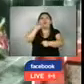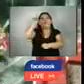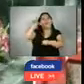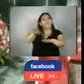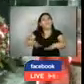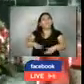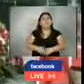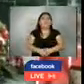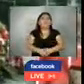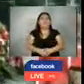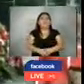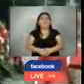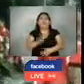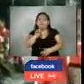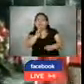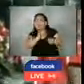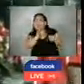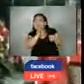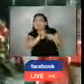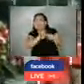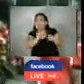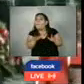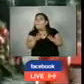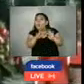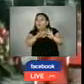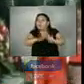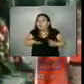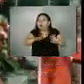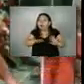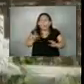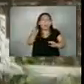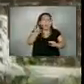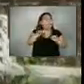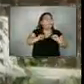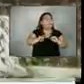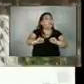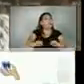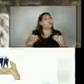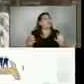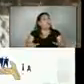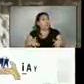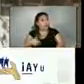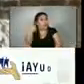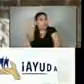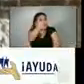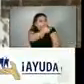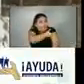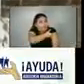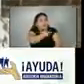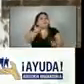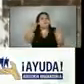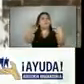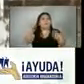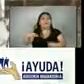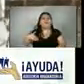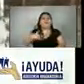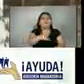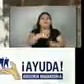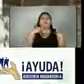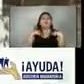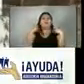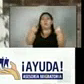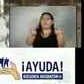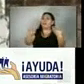Dios. Añadió que uno de los aspectos que está ayudando a la disminución de muertes y casos se debe a la vacunación que el Ministerio de Salud ha